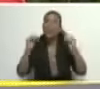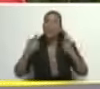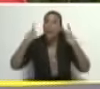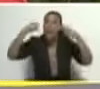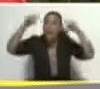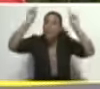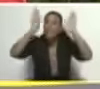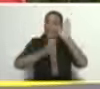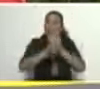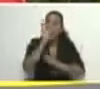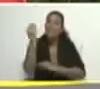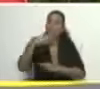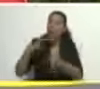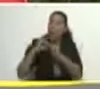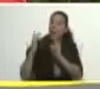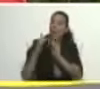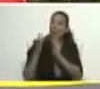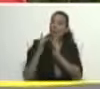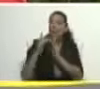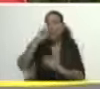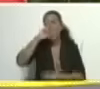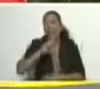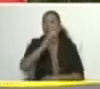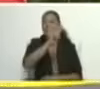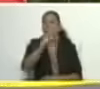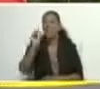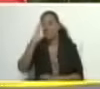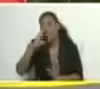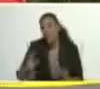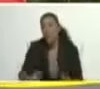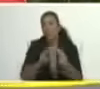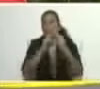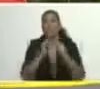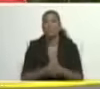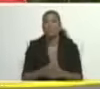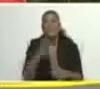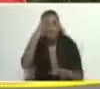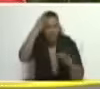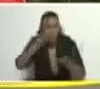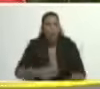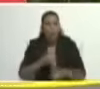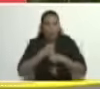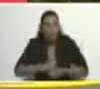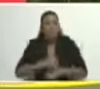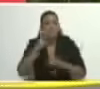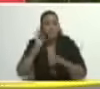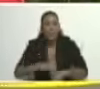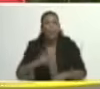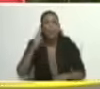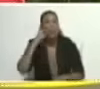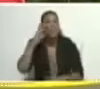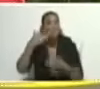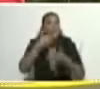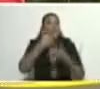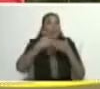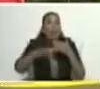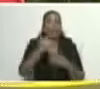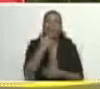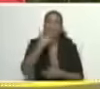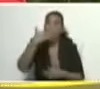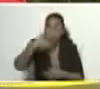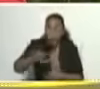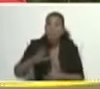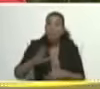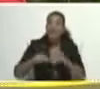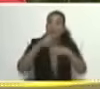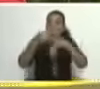éxitos mientras más nos acercamos al aniversario número 20 de esta organización. Y estoy seguro de que lo veremos en